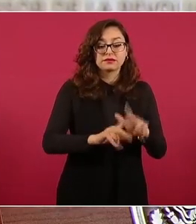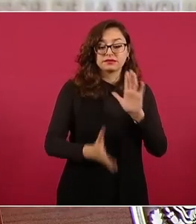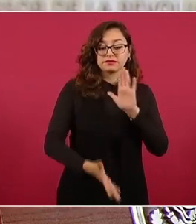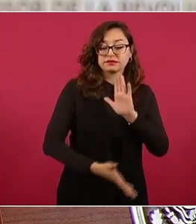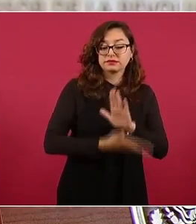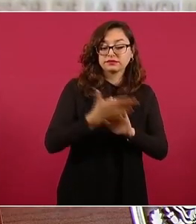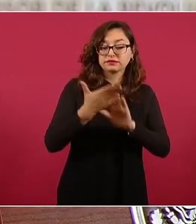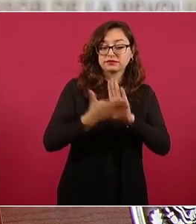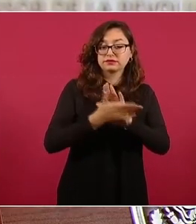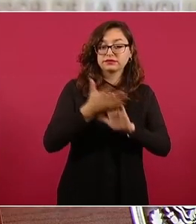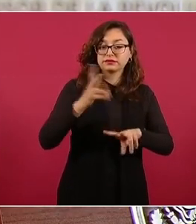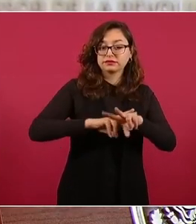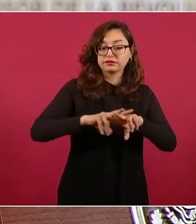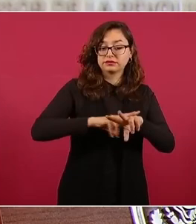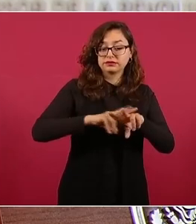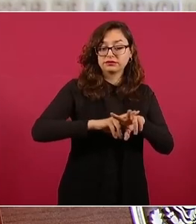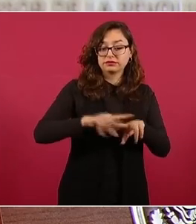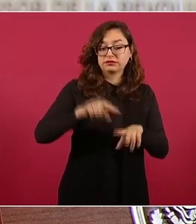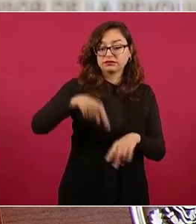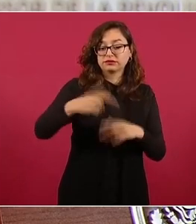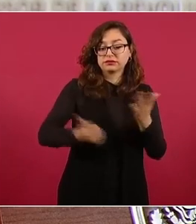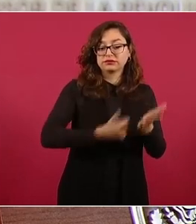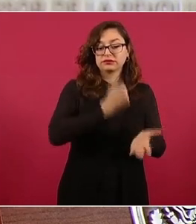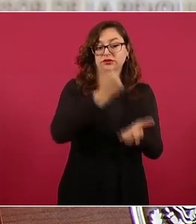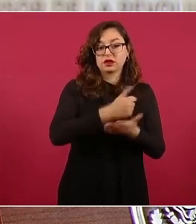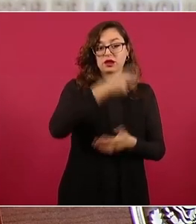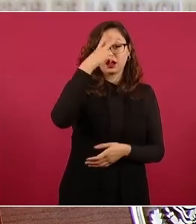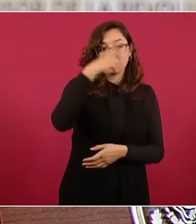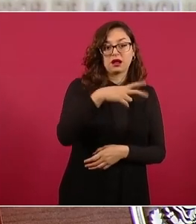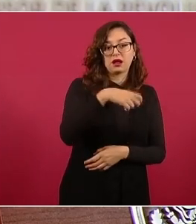tren, el de la Ciudad de México a Veracruz.